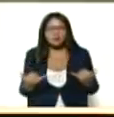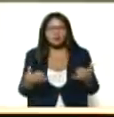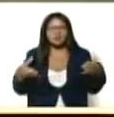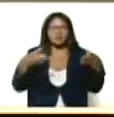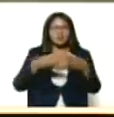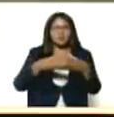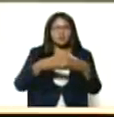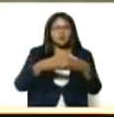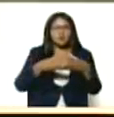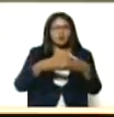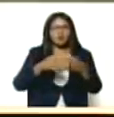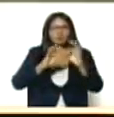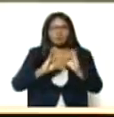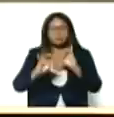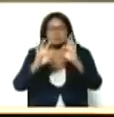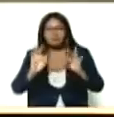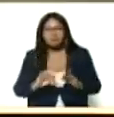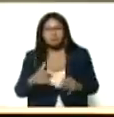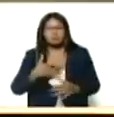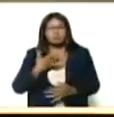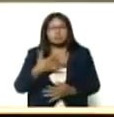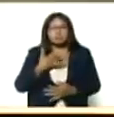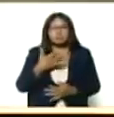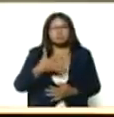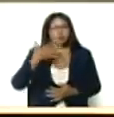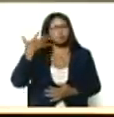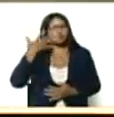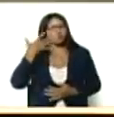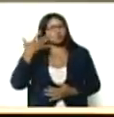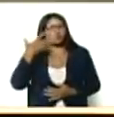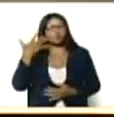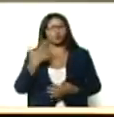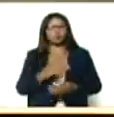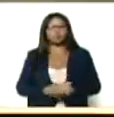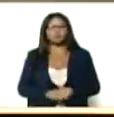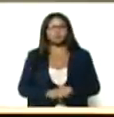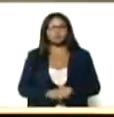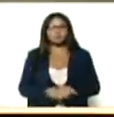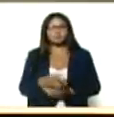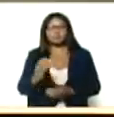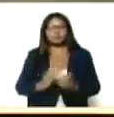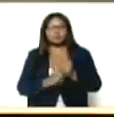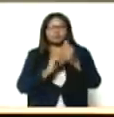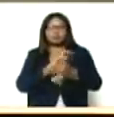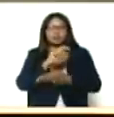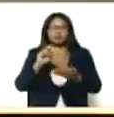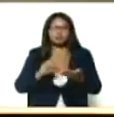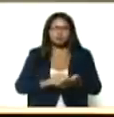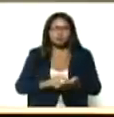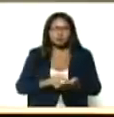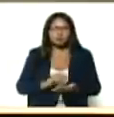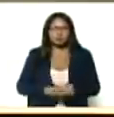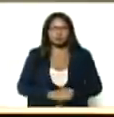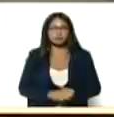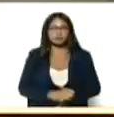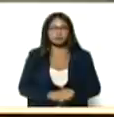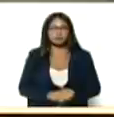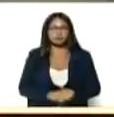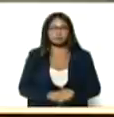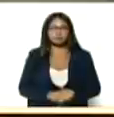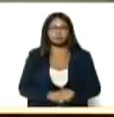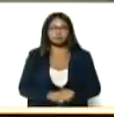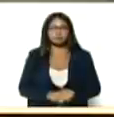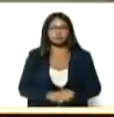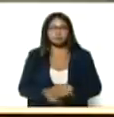Socialista Unido de Venezuela, nos sentimos orgullosos de esta Dirección Nacional de la Juventud y del